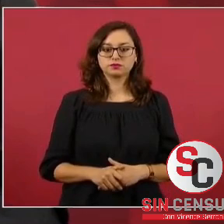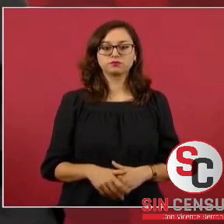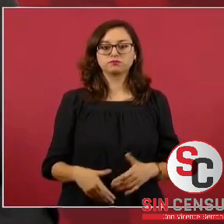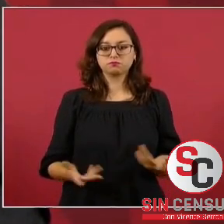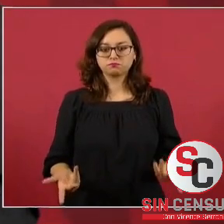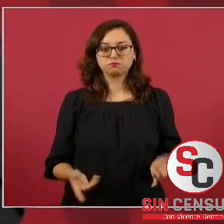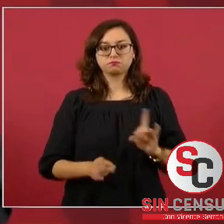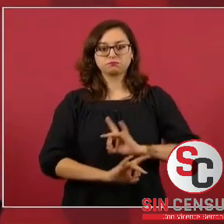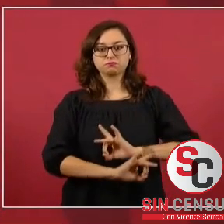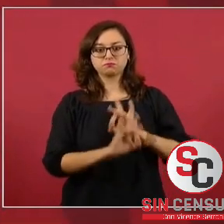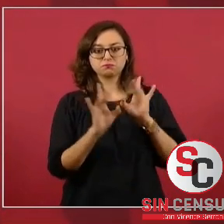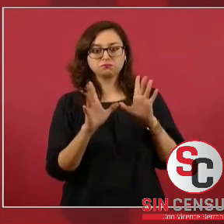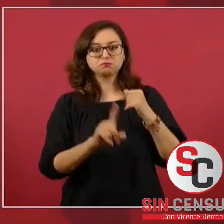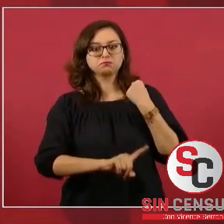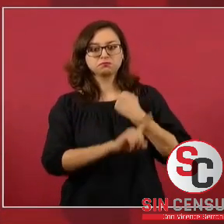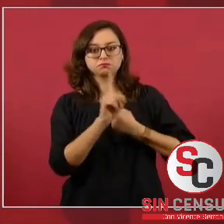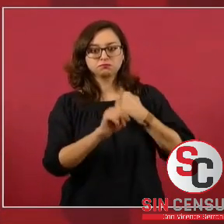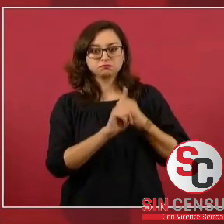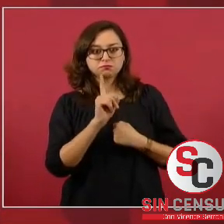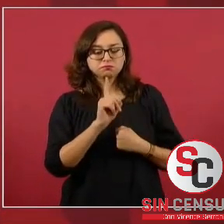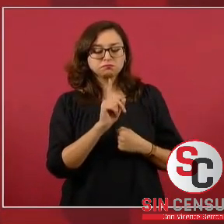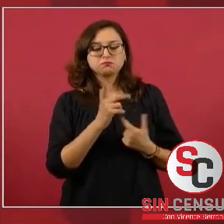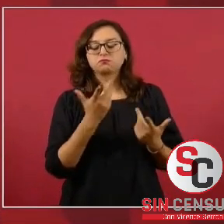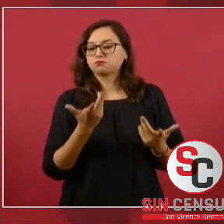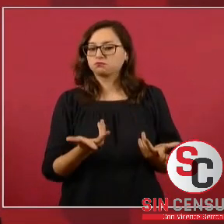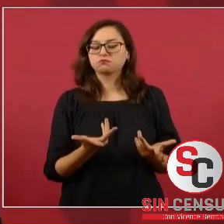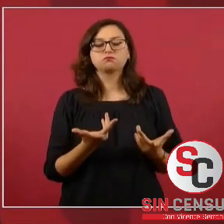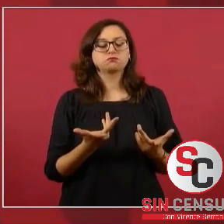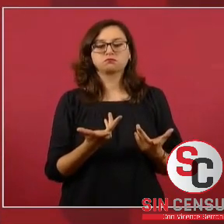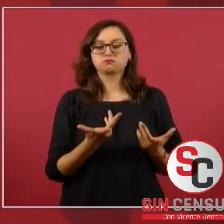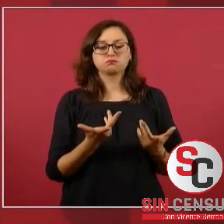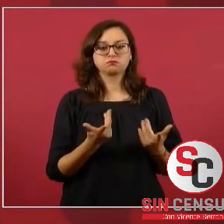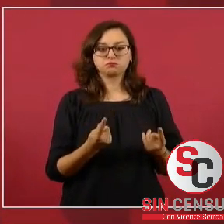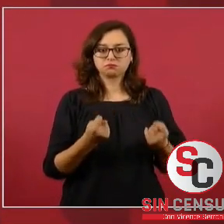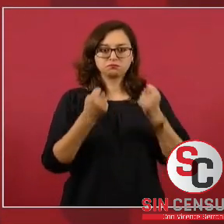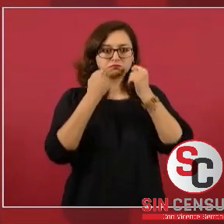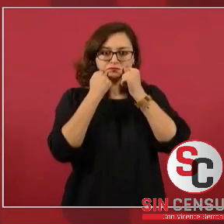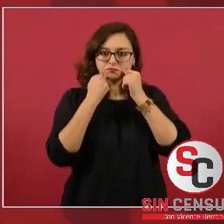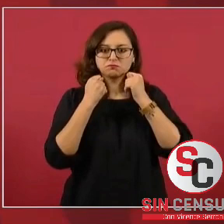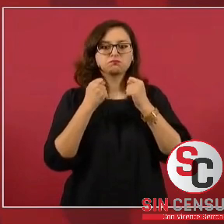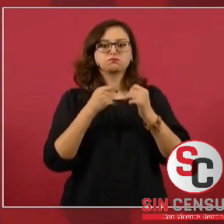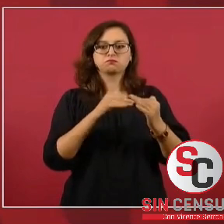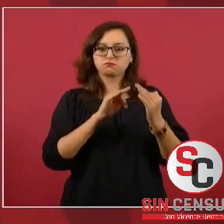enfrentar crisis y contar con el apoyo del pueblo.